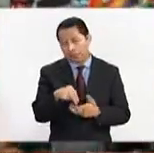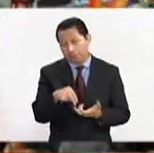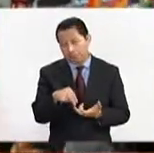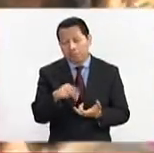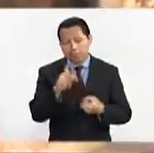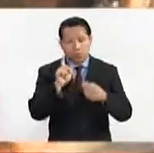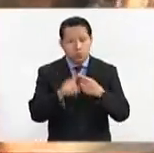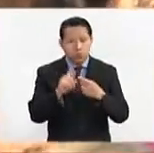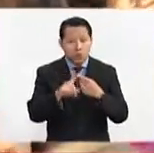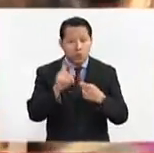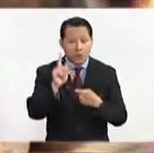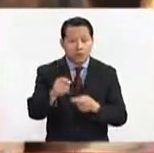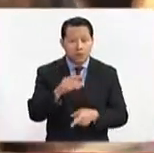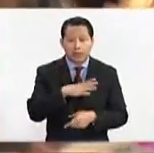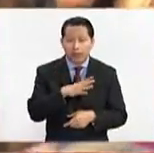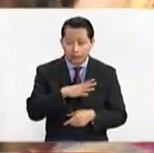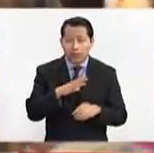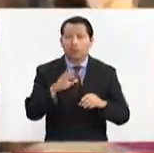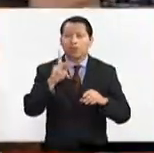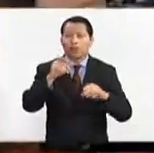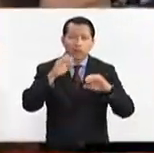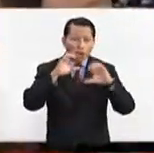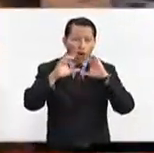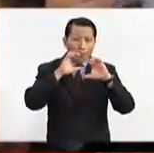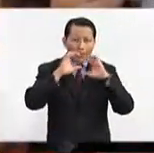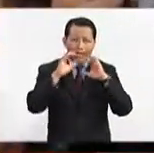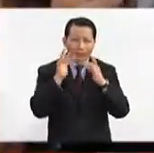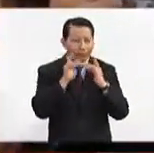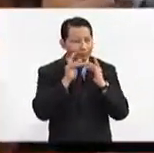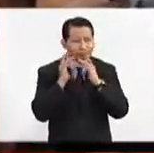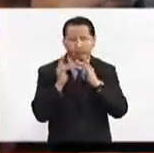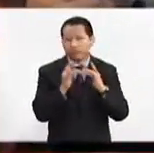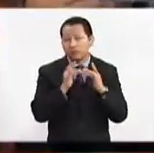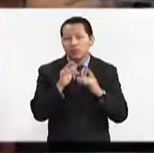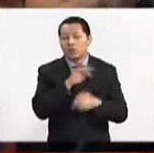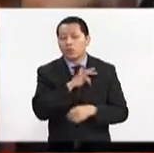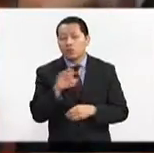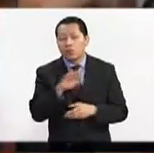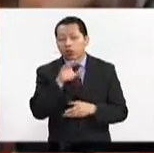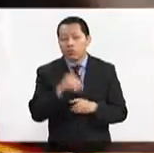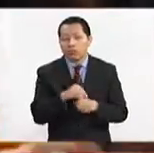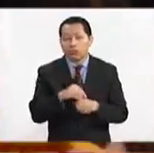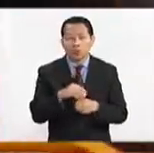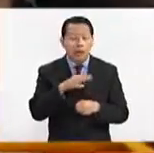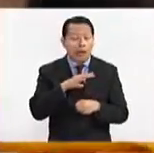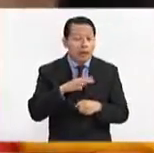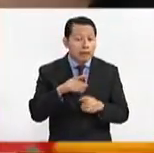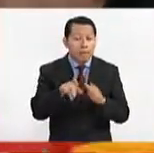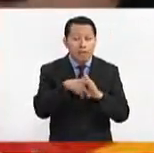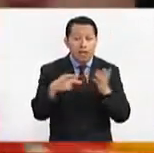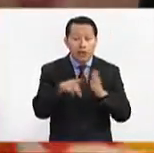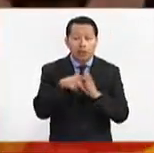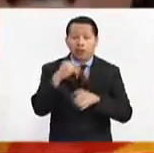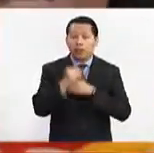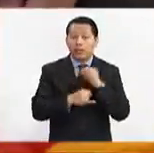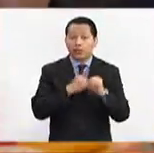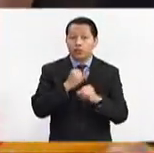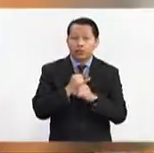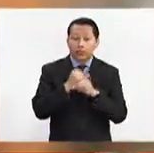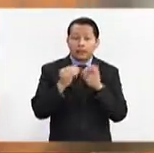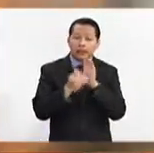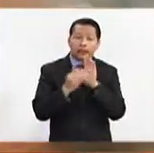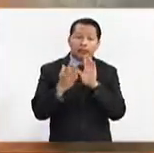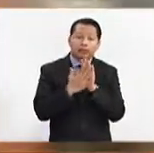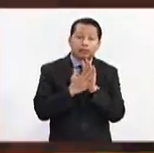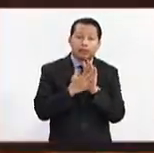lugar esta batalla de la comunicación que ha llevado pues a prácticamente todos los diarios internacionales a titular